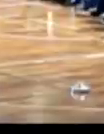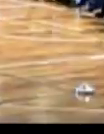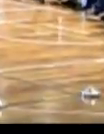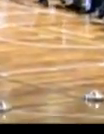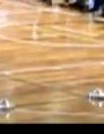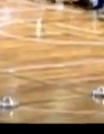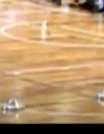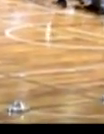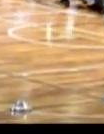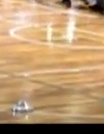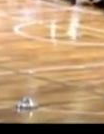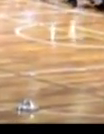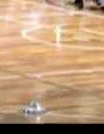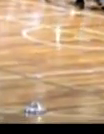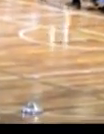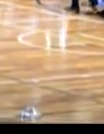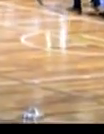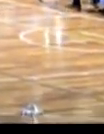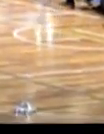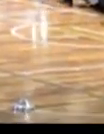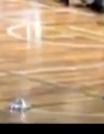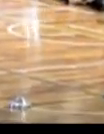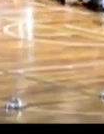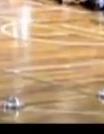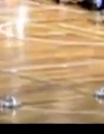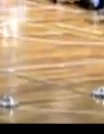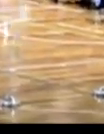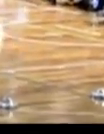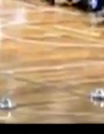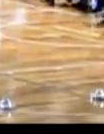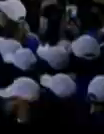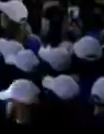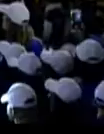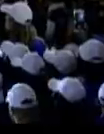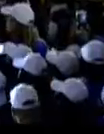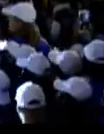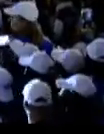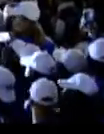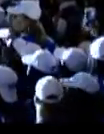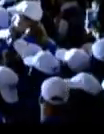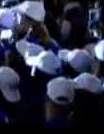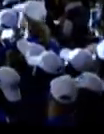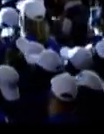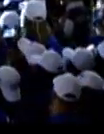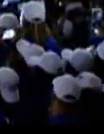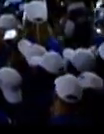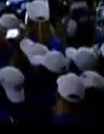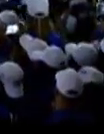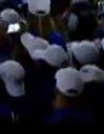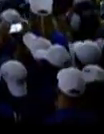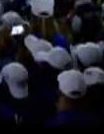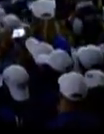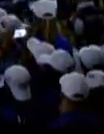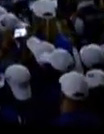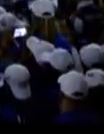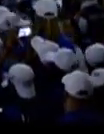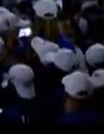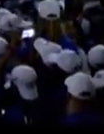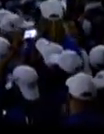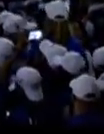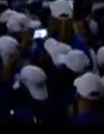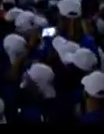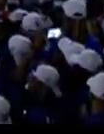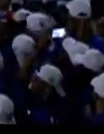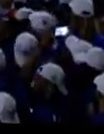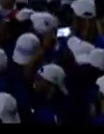otros combinados también Argentina, Brasil, que fueron los contingentes más grandes, y estuvo presente el presidente de